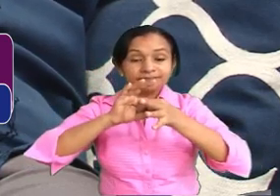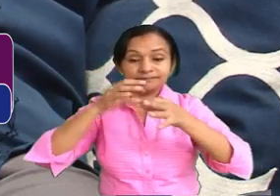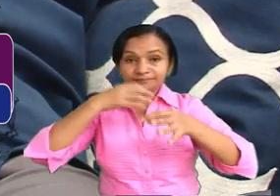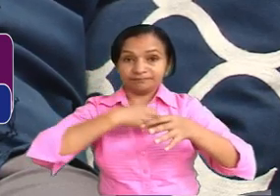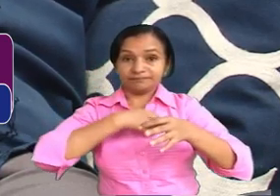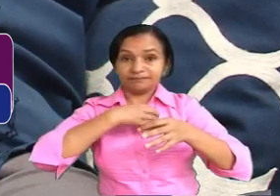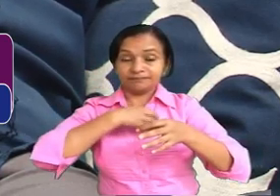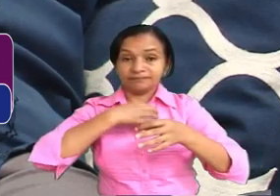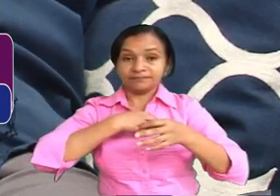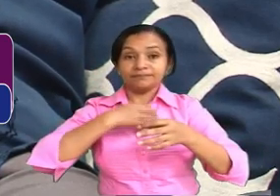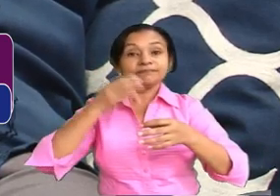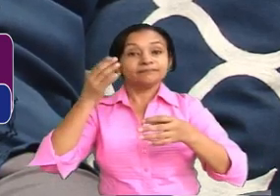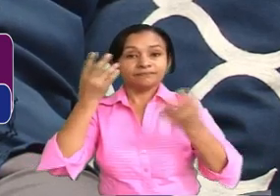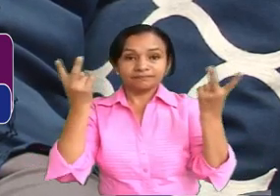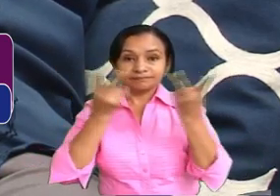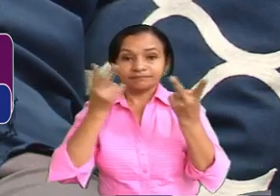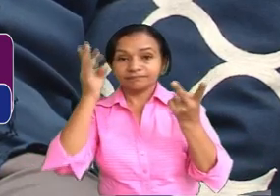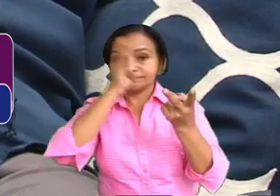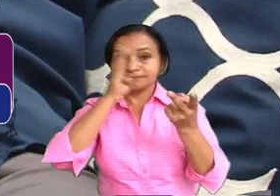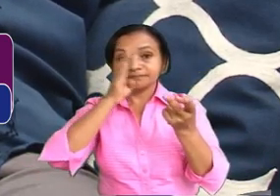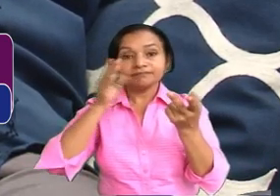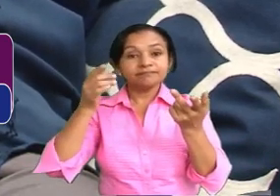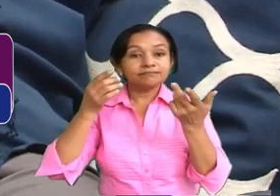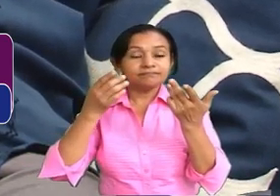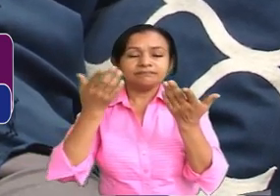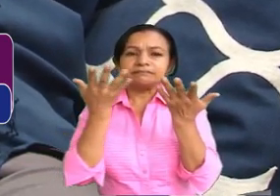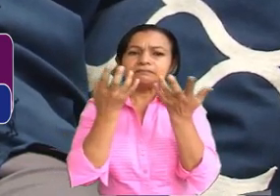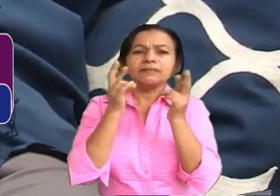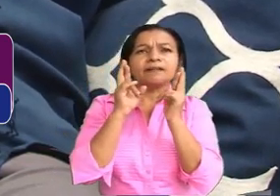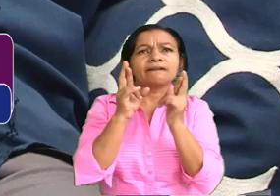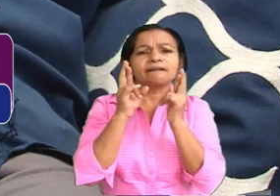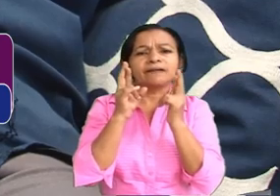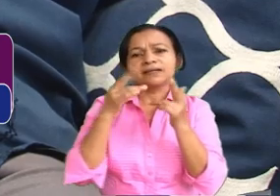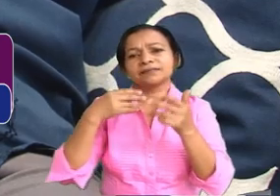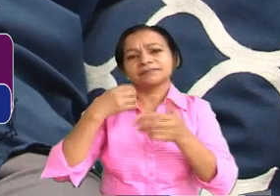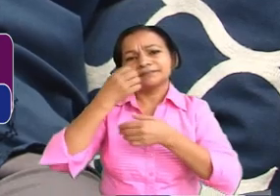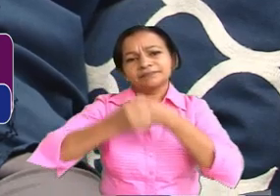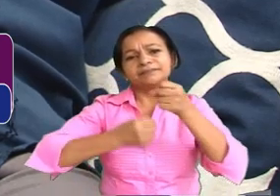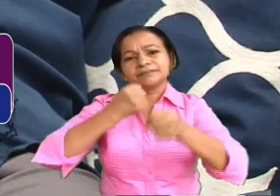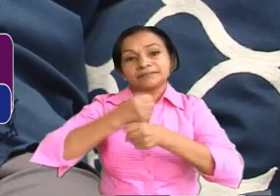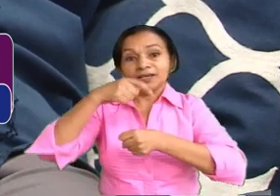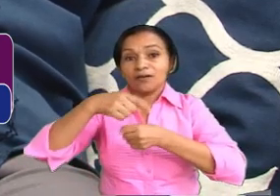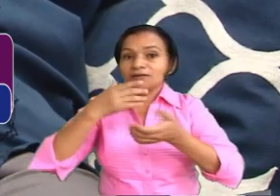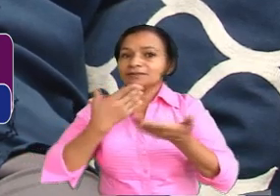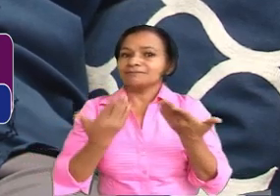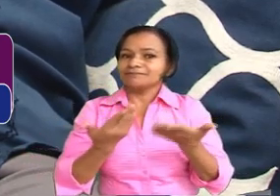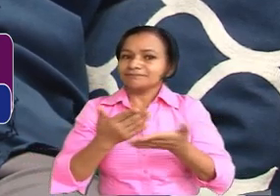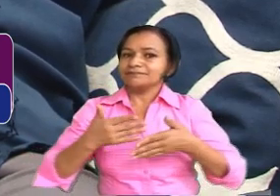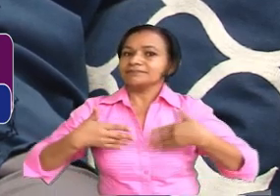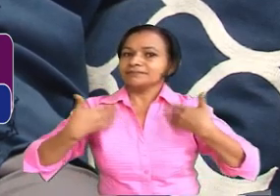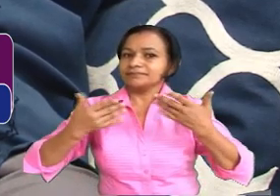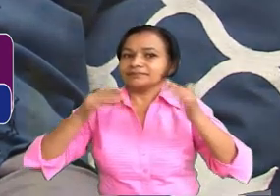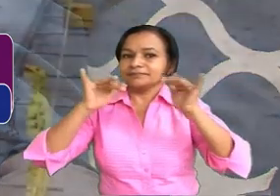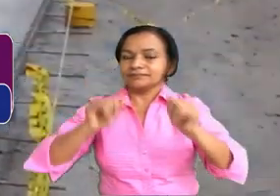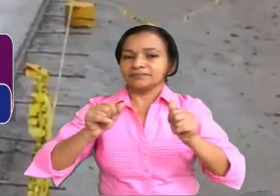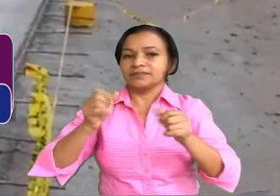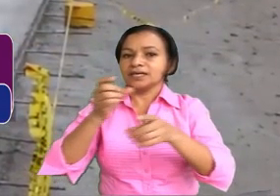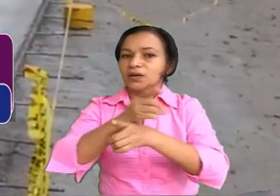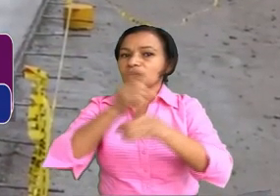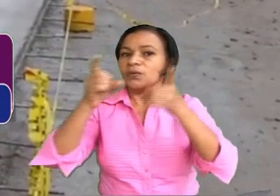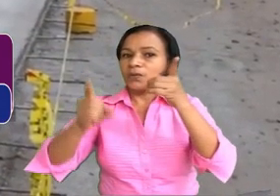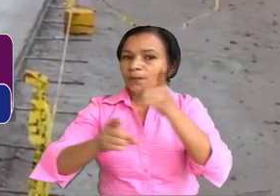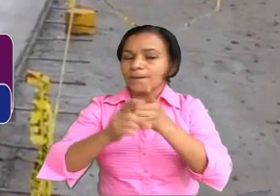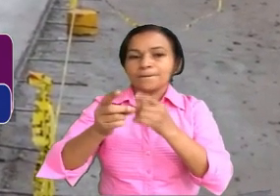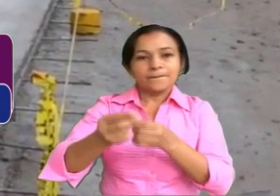los caribeños, aspirábamos desde hace mucho rato, y ahora se está dando eso. Una deuda en principio histórica,